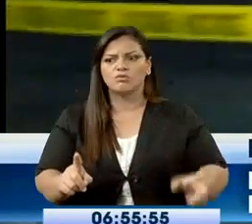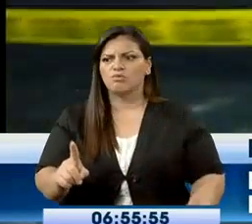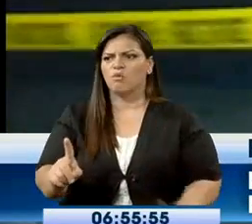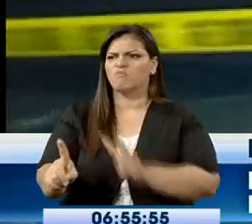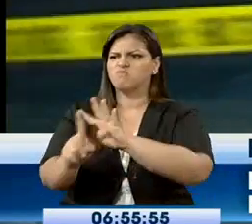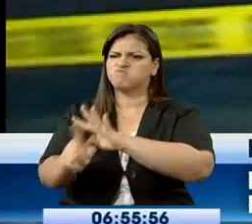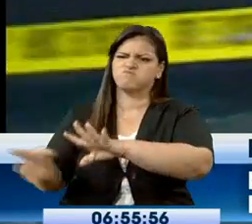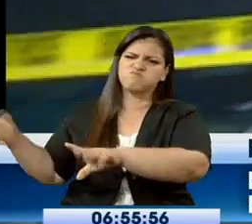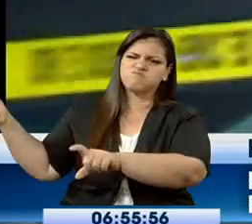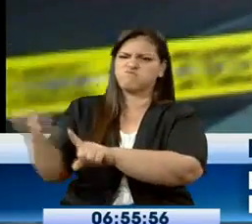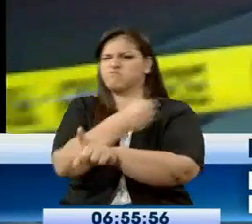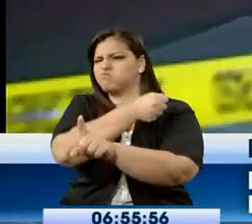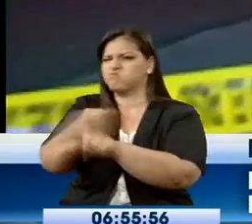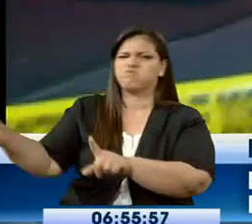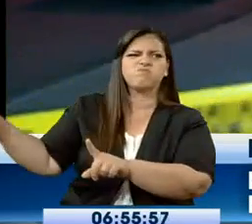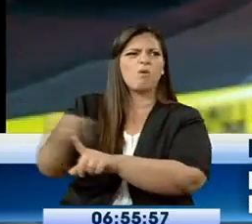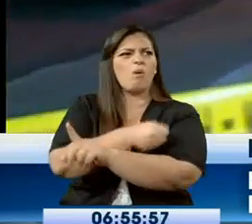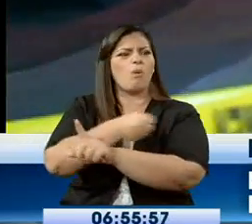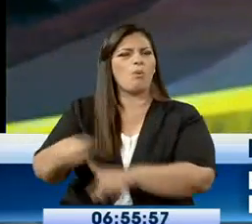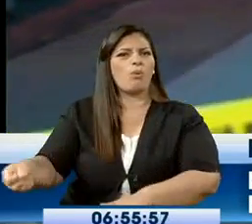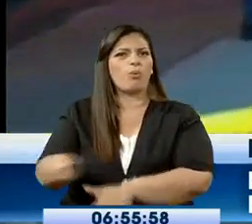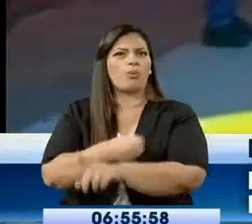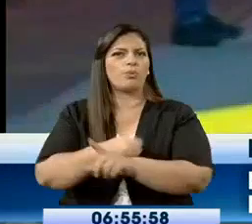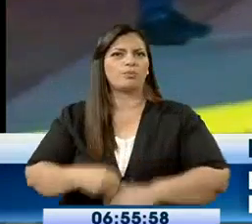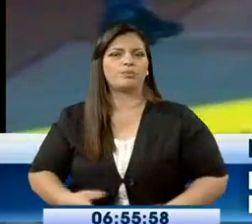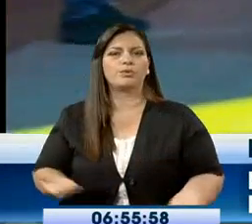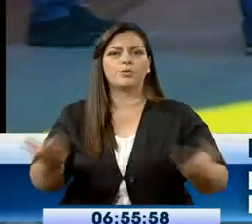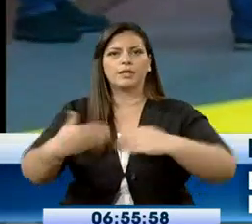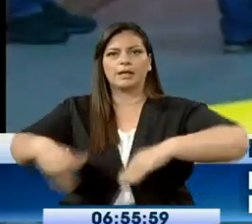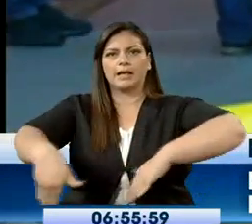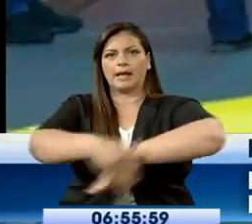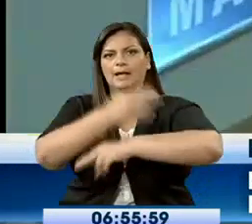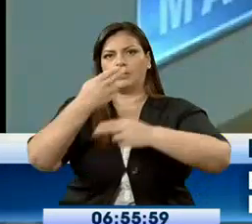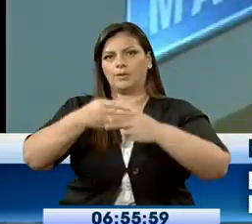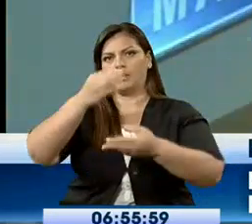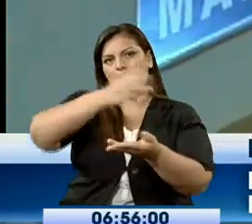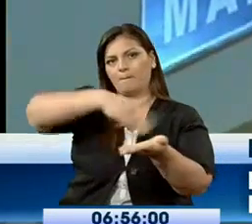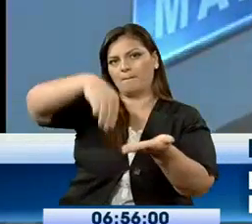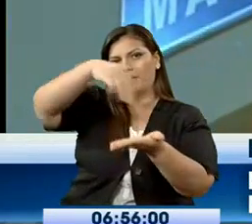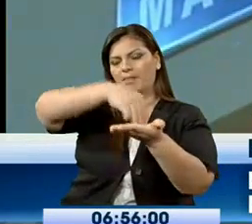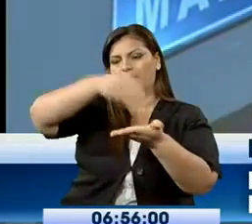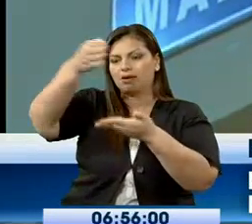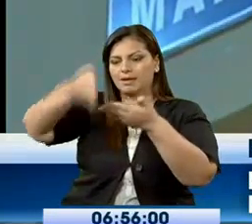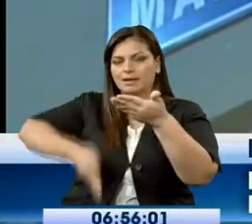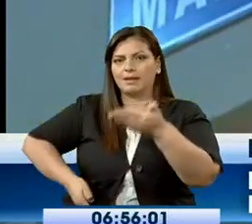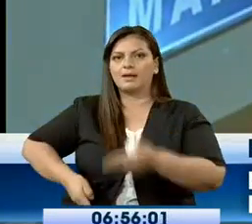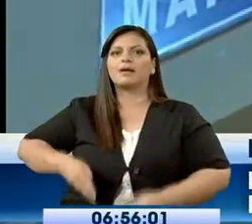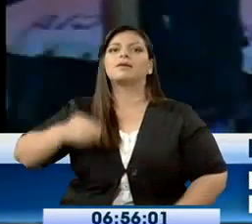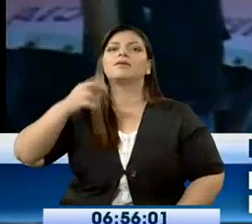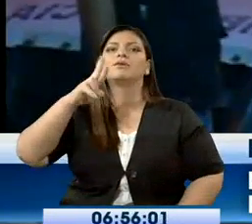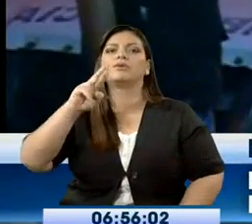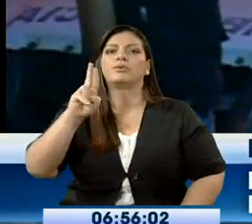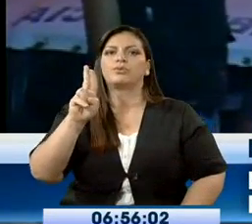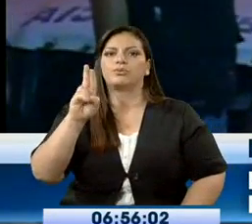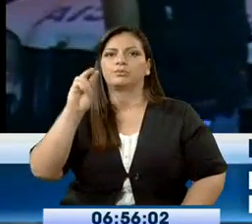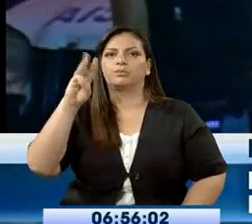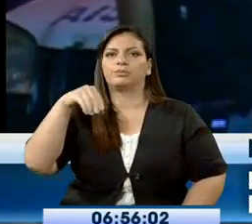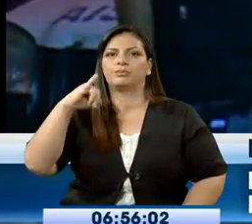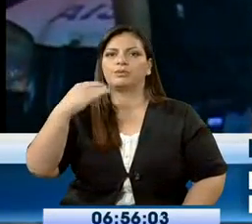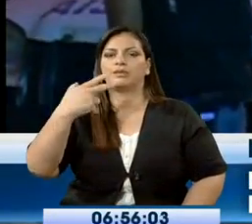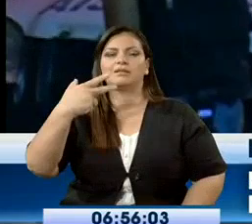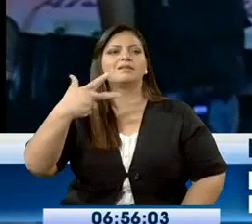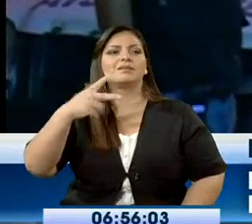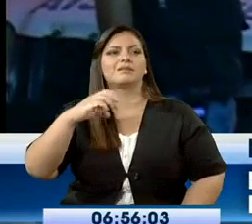de desembarcarse de un taxi en las calles Manabí y Rumichaca, en el centro de Guayaquil.